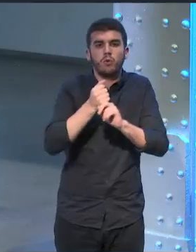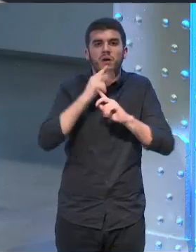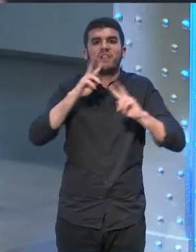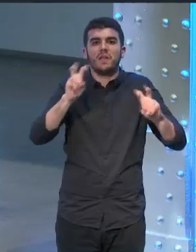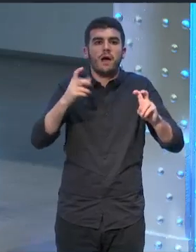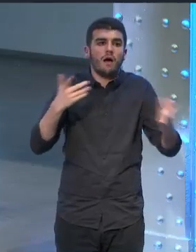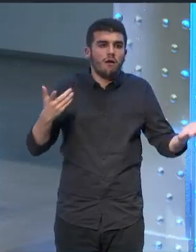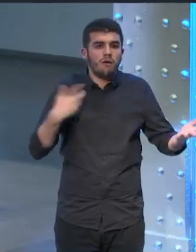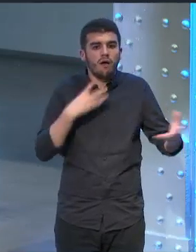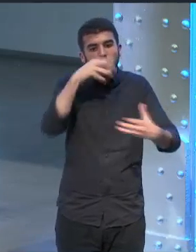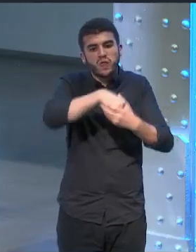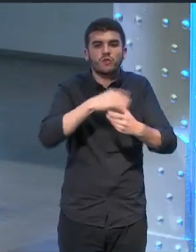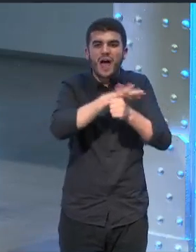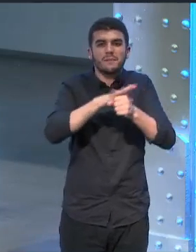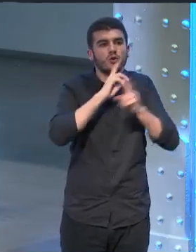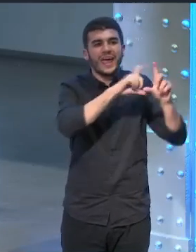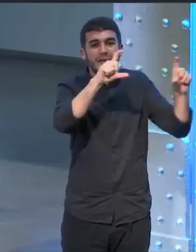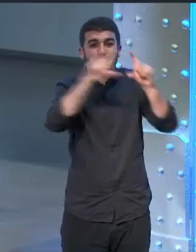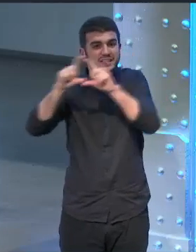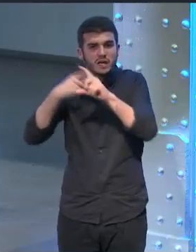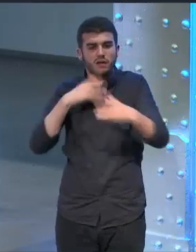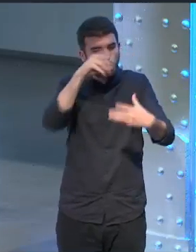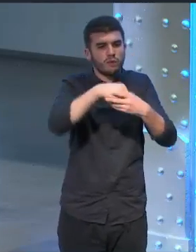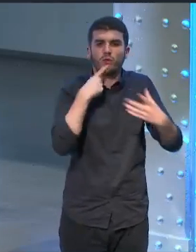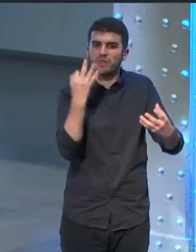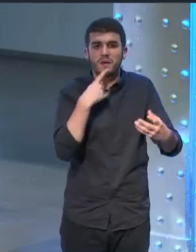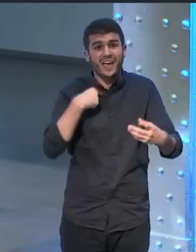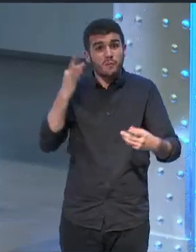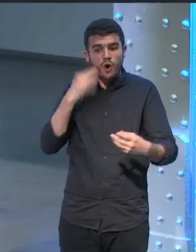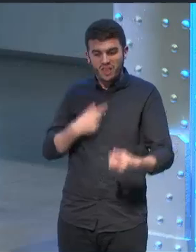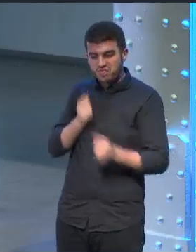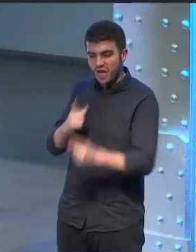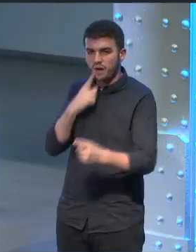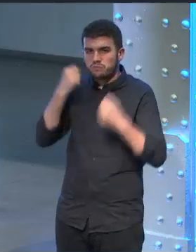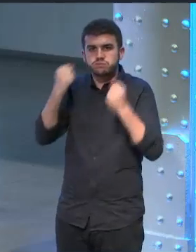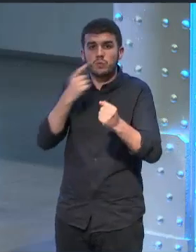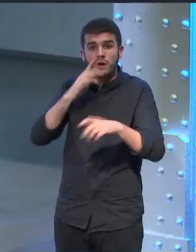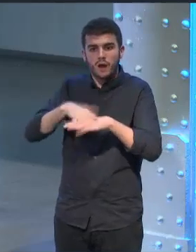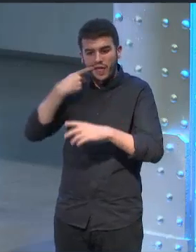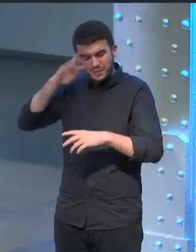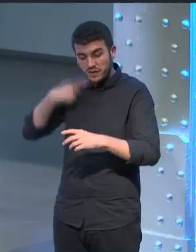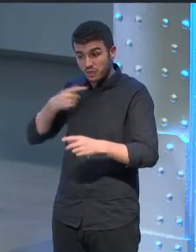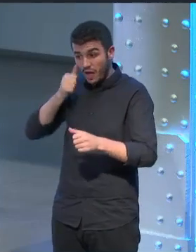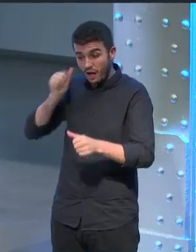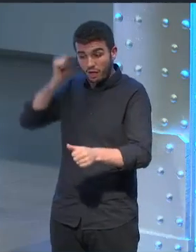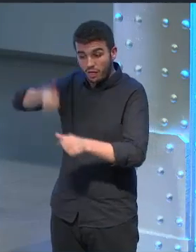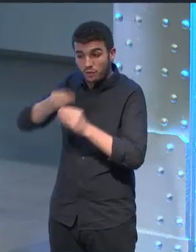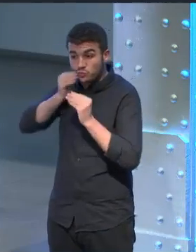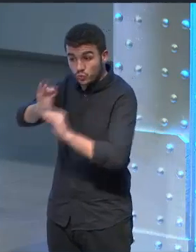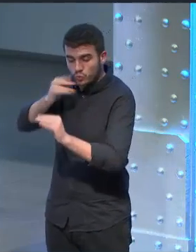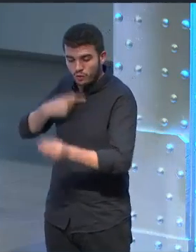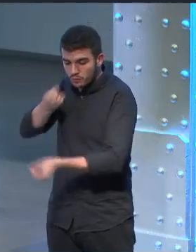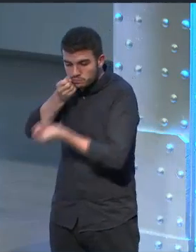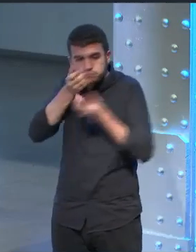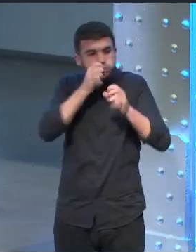dentro del ámbito de las empresas, que potenciemos a las mujeres que están, que podáis salir a contar lo que habéis conseguido, ir a institutos,